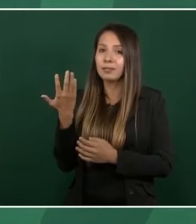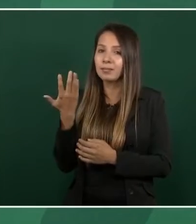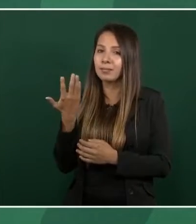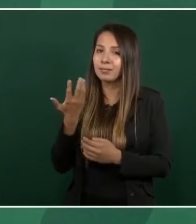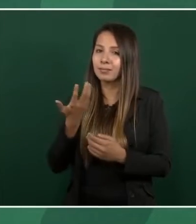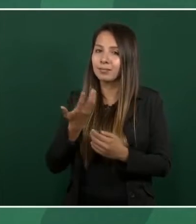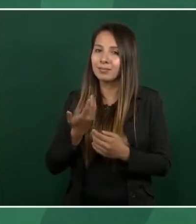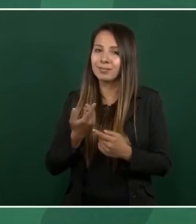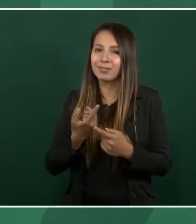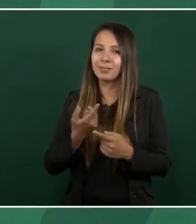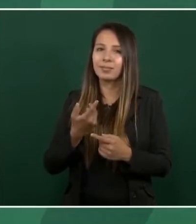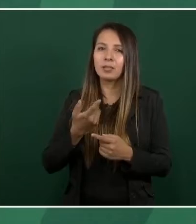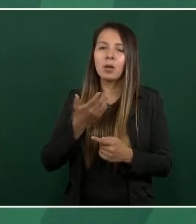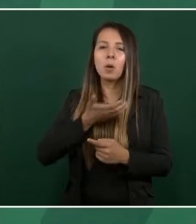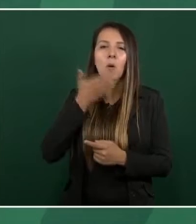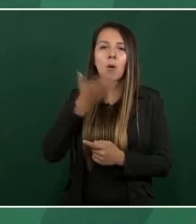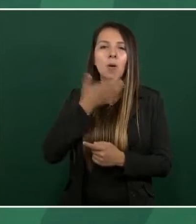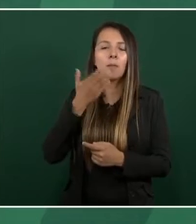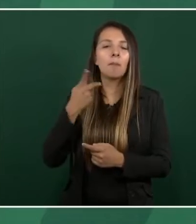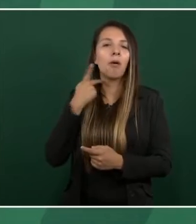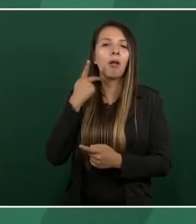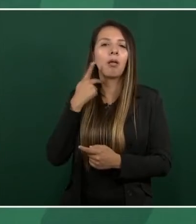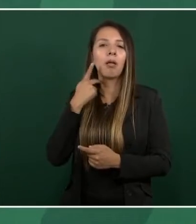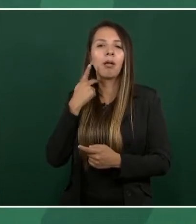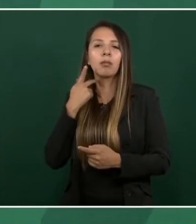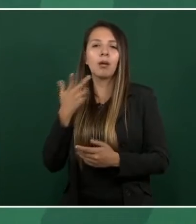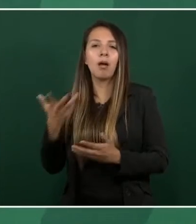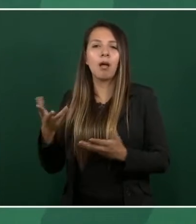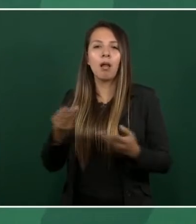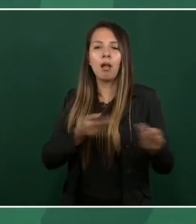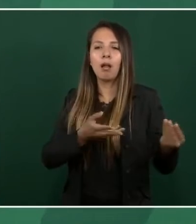lo que predominaba era la politiquería,